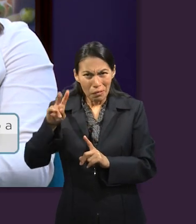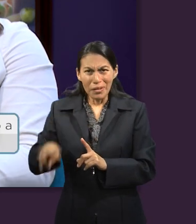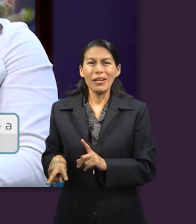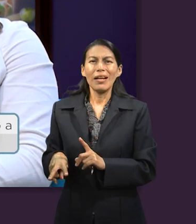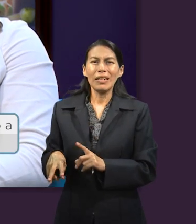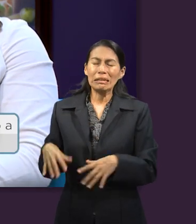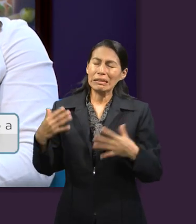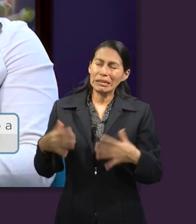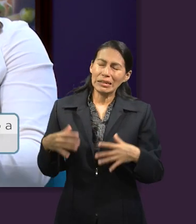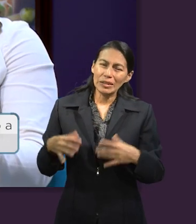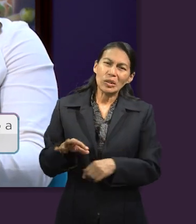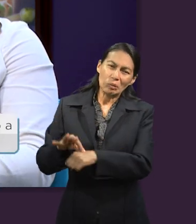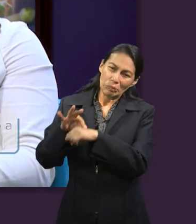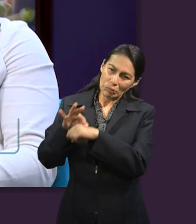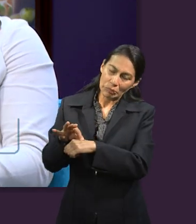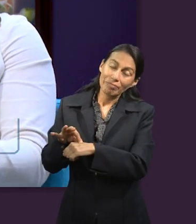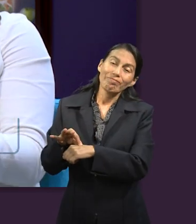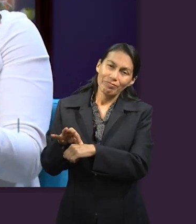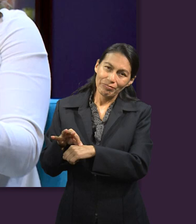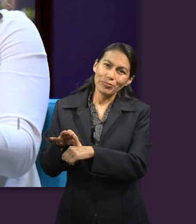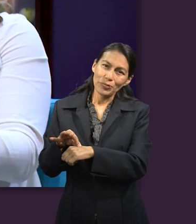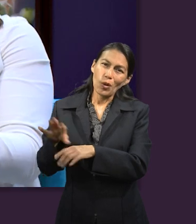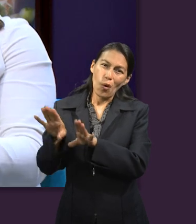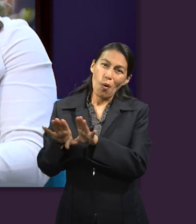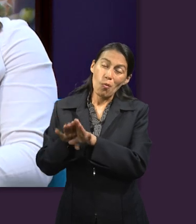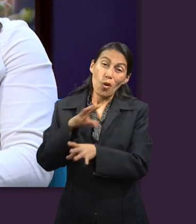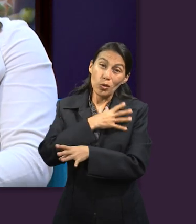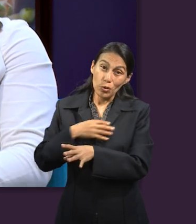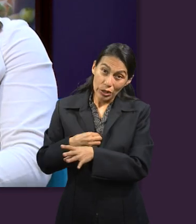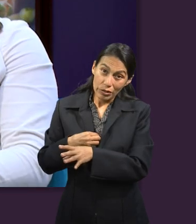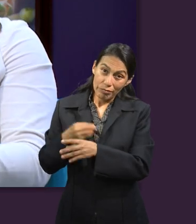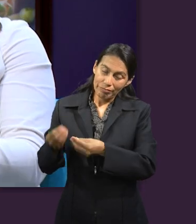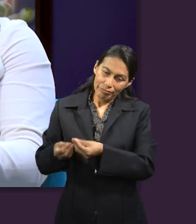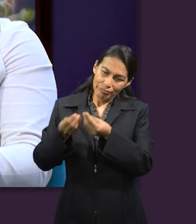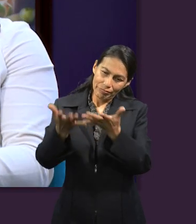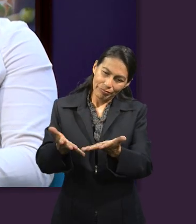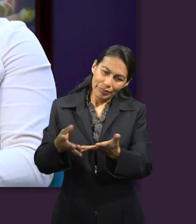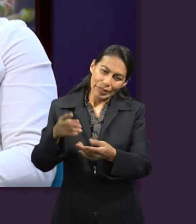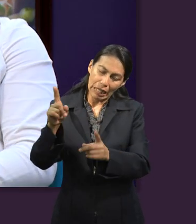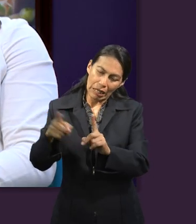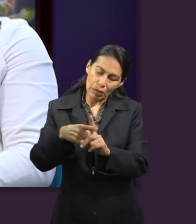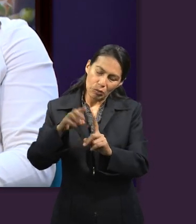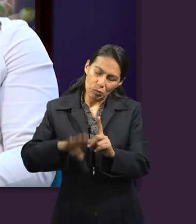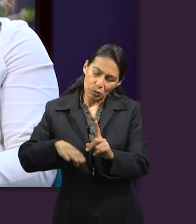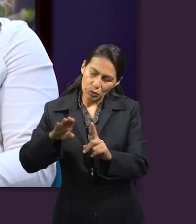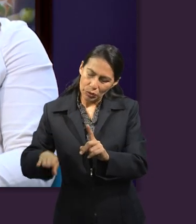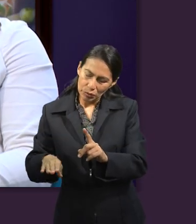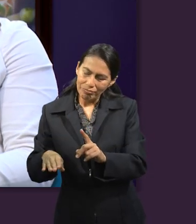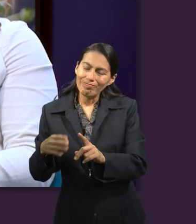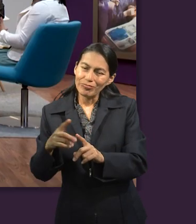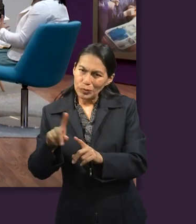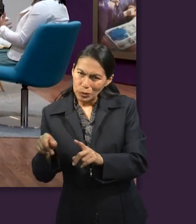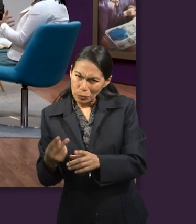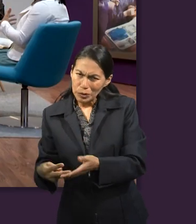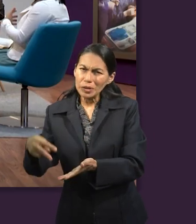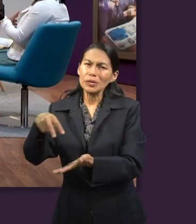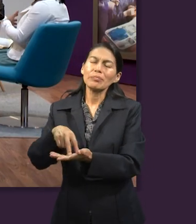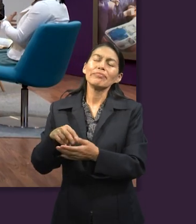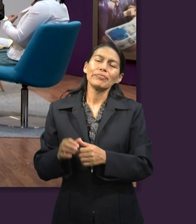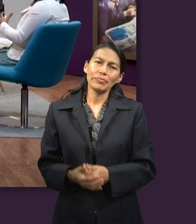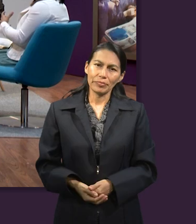objeto de en cuestión o entregando a su hijo no al sacrificio entonces yo creo que